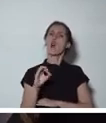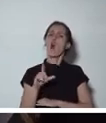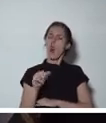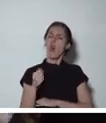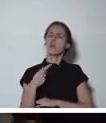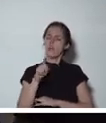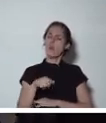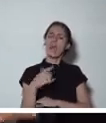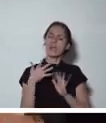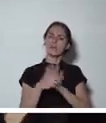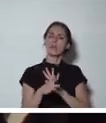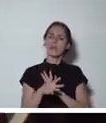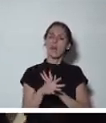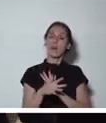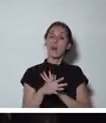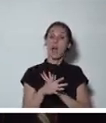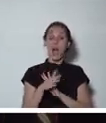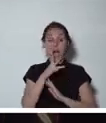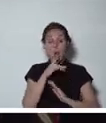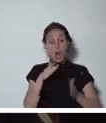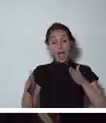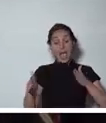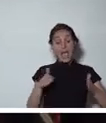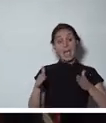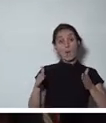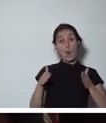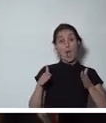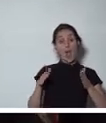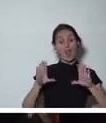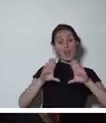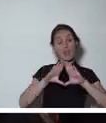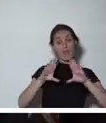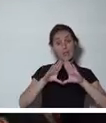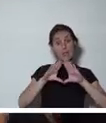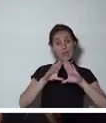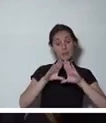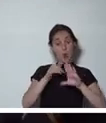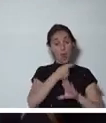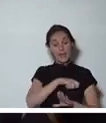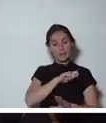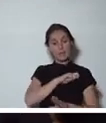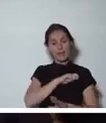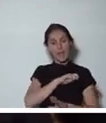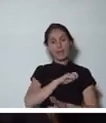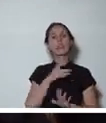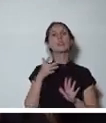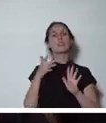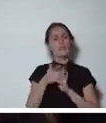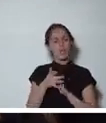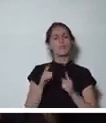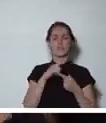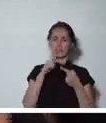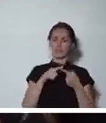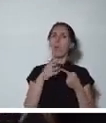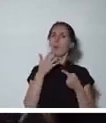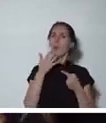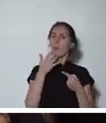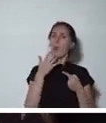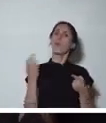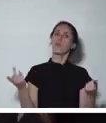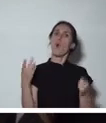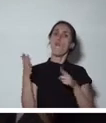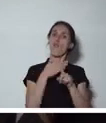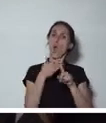generación de derechos feministas en España tiene que ver con erradicar todas las violencias contra las mujeres tiene que ver con con